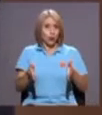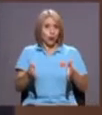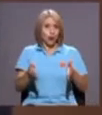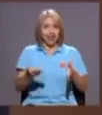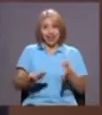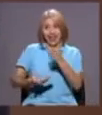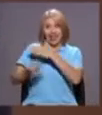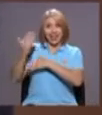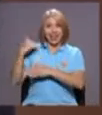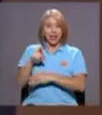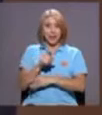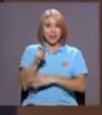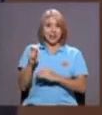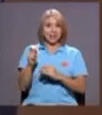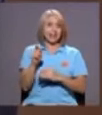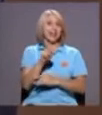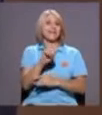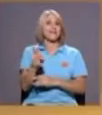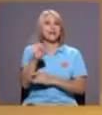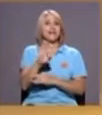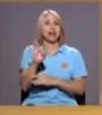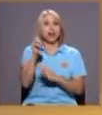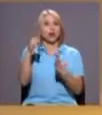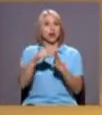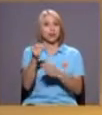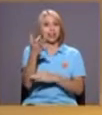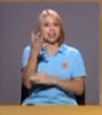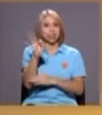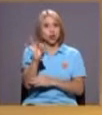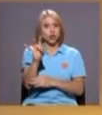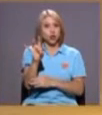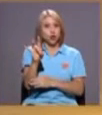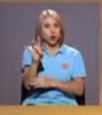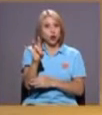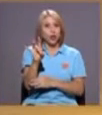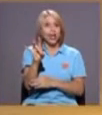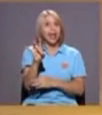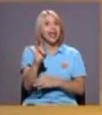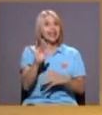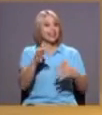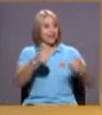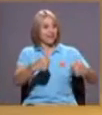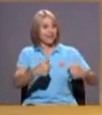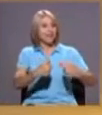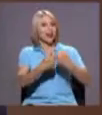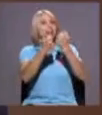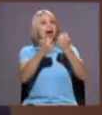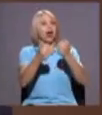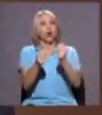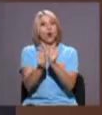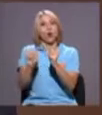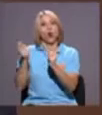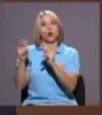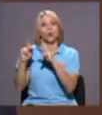febrero del 2018 estaba enfrentado en unas elecciones por otro partido,